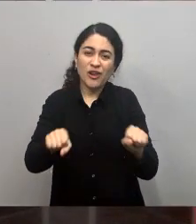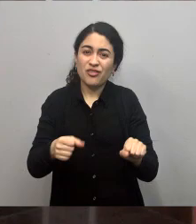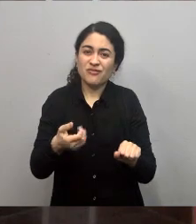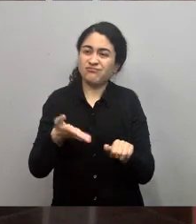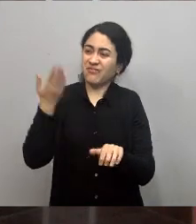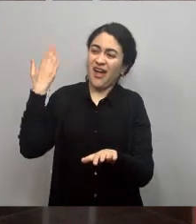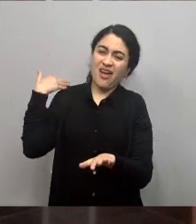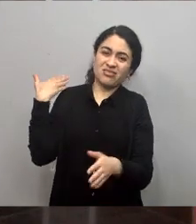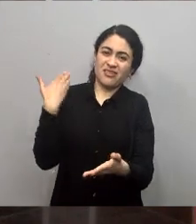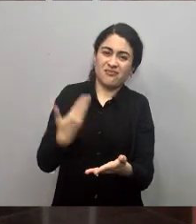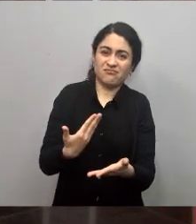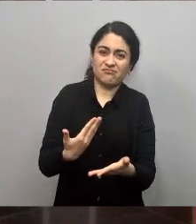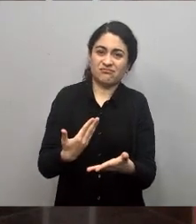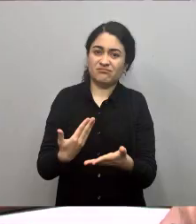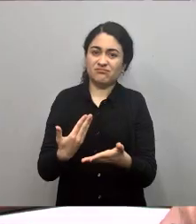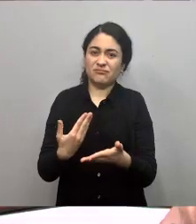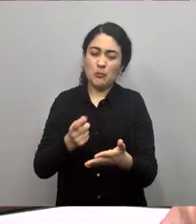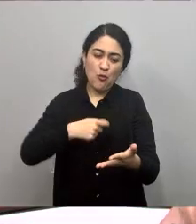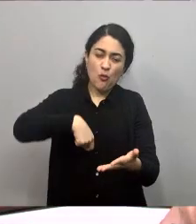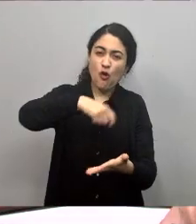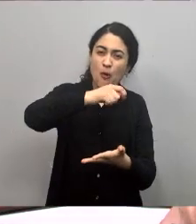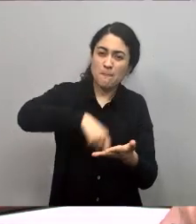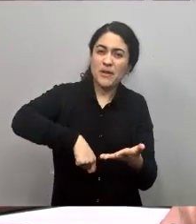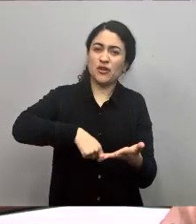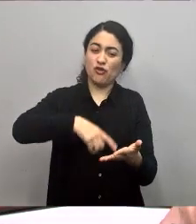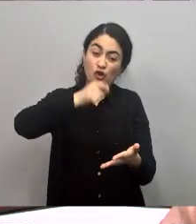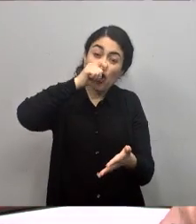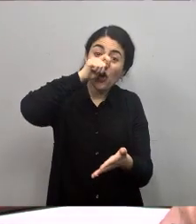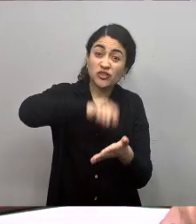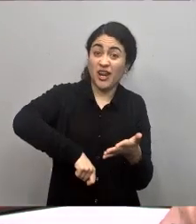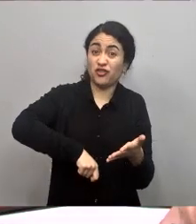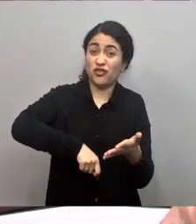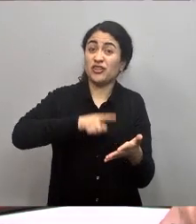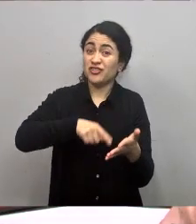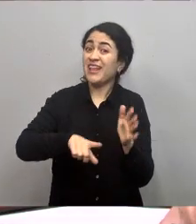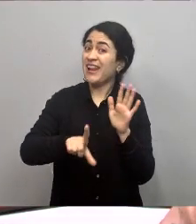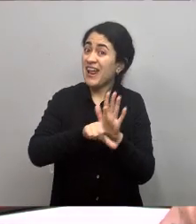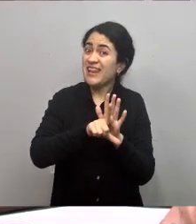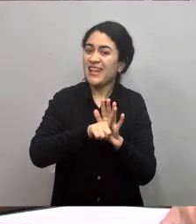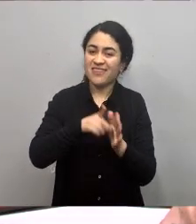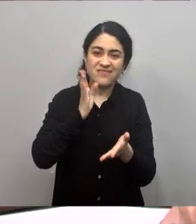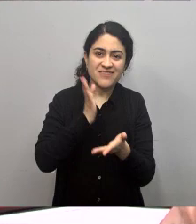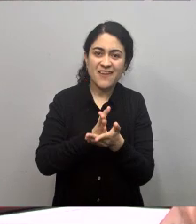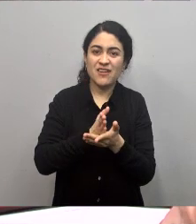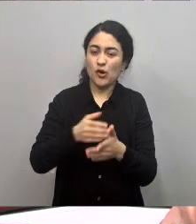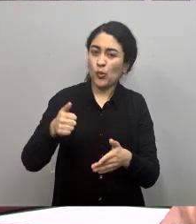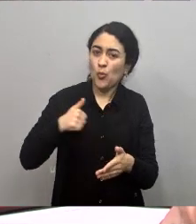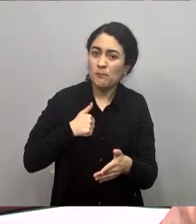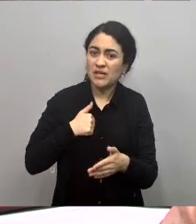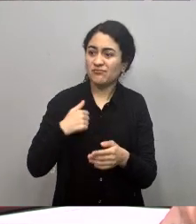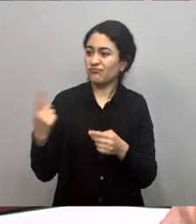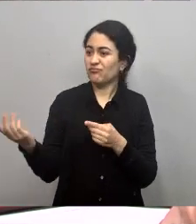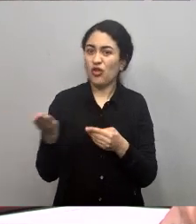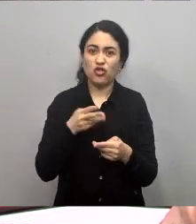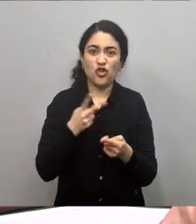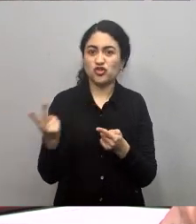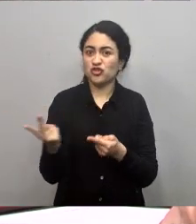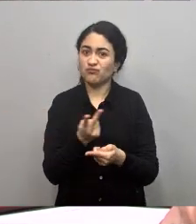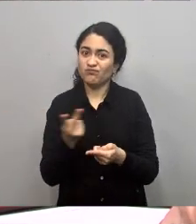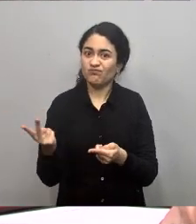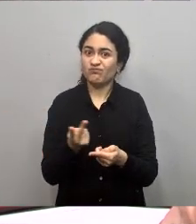esto como convenio parte de un contrato, esto es una ley para las partes. Por lo tanto, el que